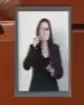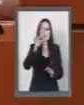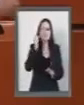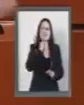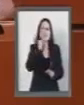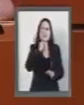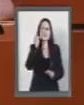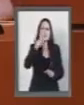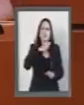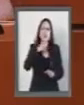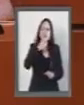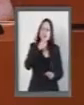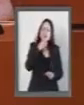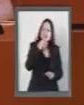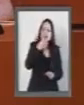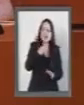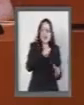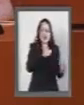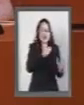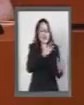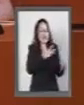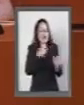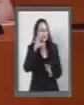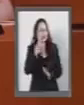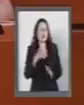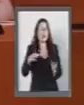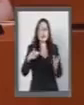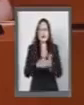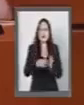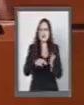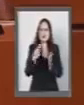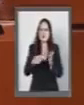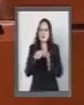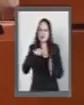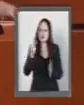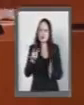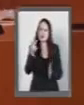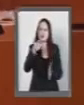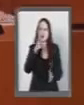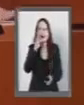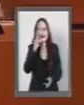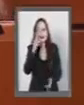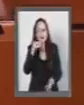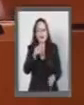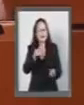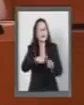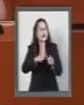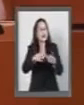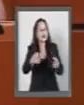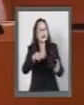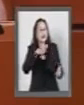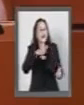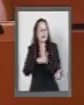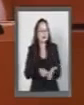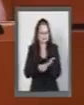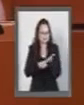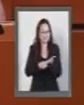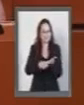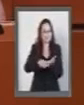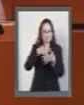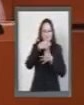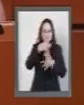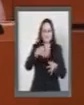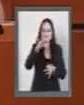360 mil firmas, pues le sigo preguntando, ¿dónde está, amigo, su